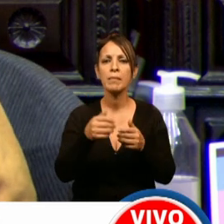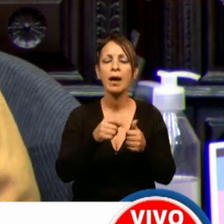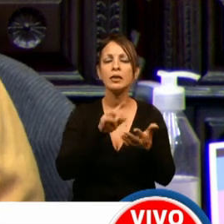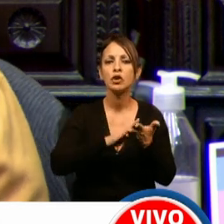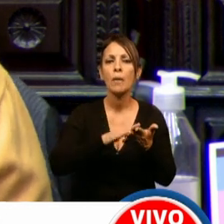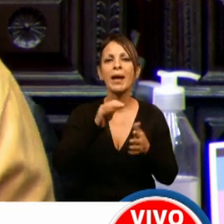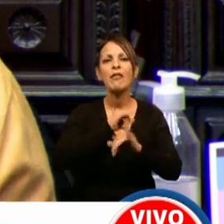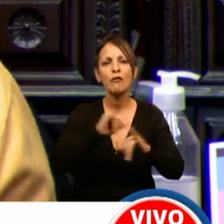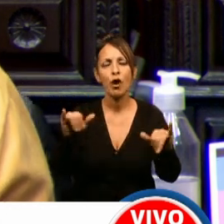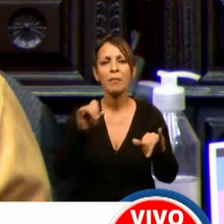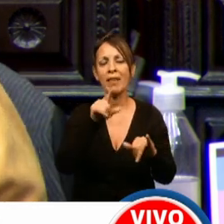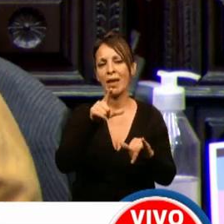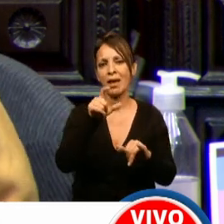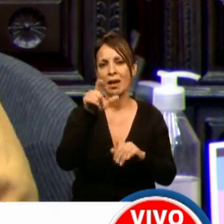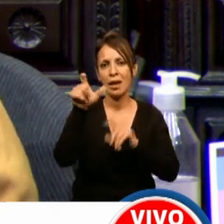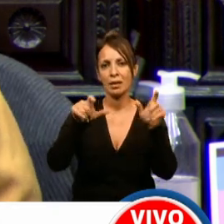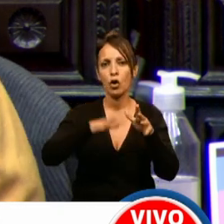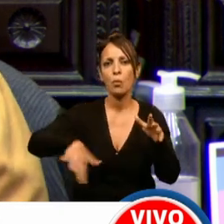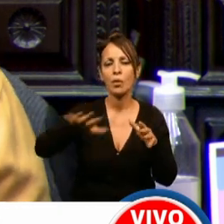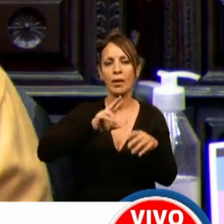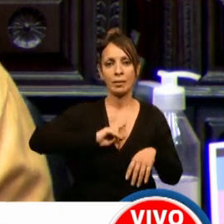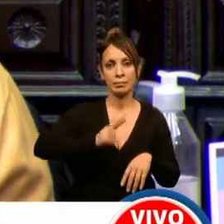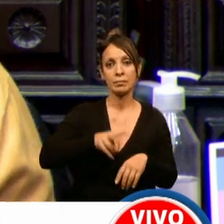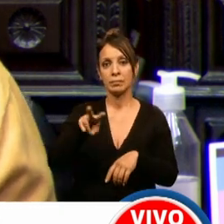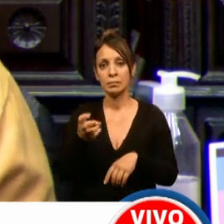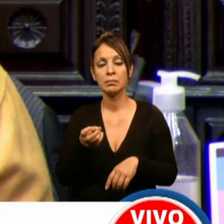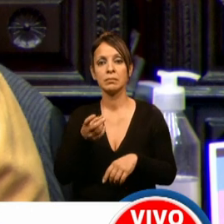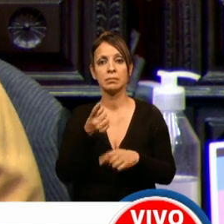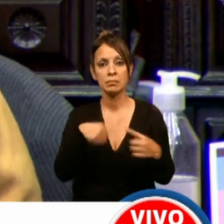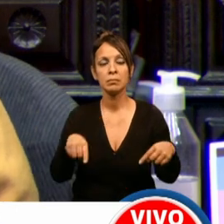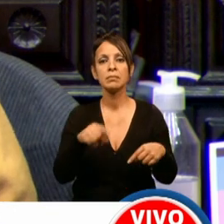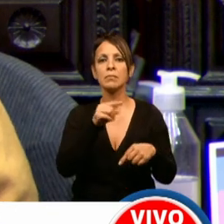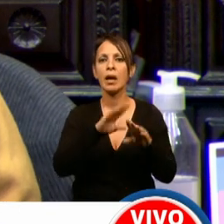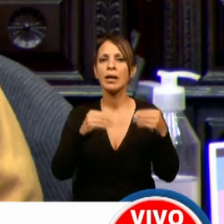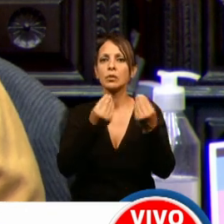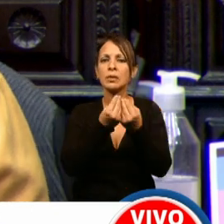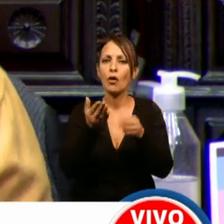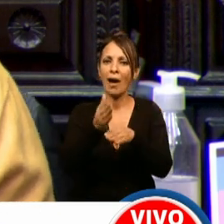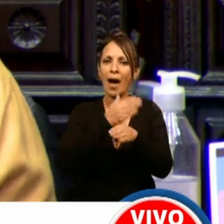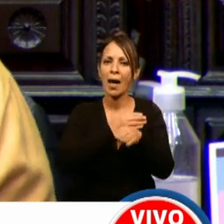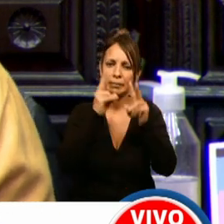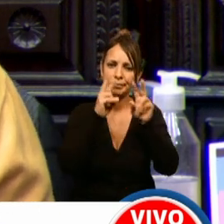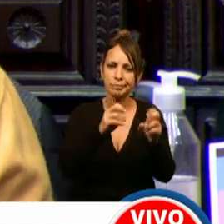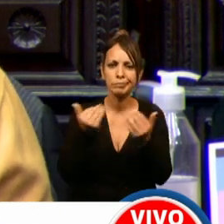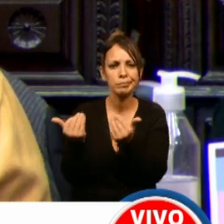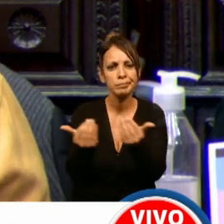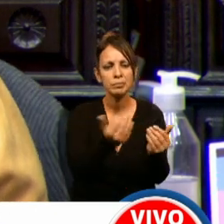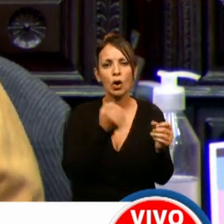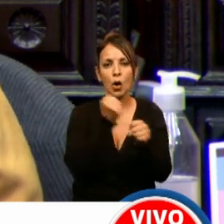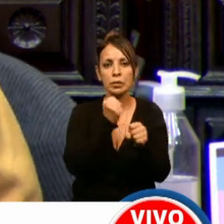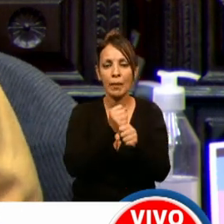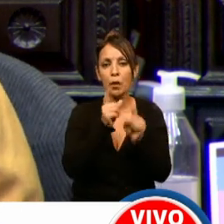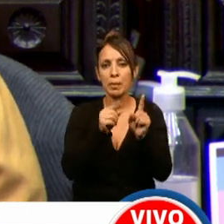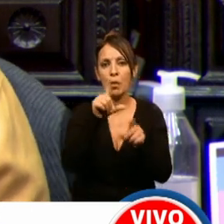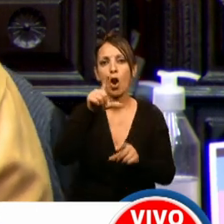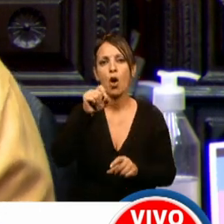la situación de la comunidad travesti transgéneros y transexuales que fue el resultado de un trabajo colectivo del que lo van a ver